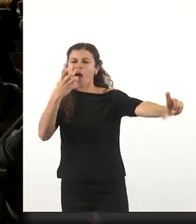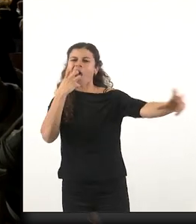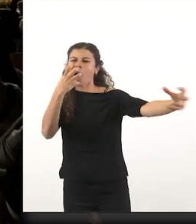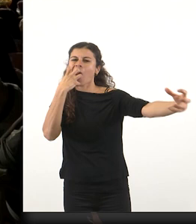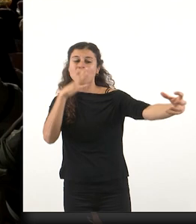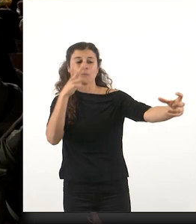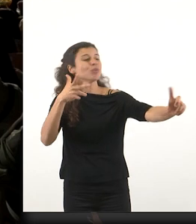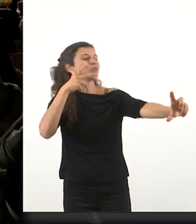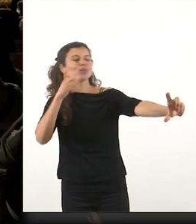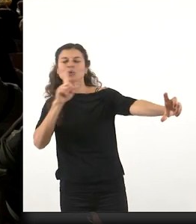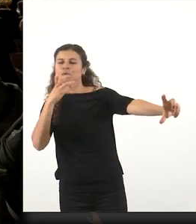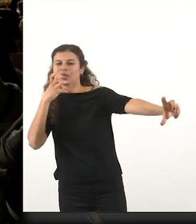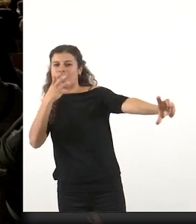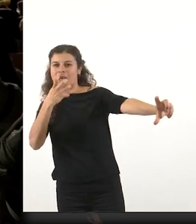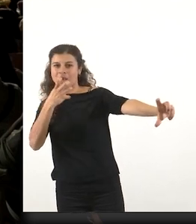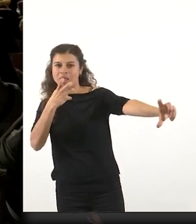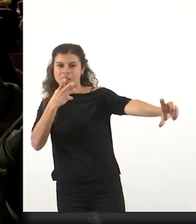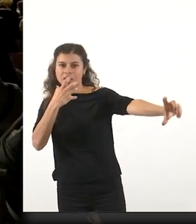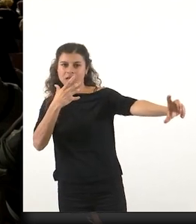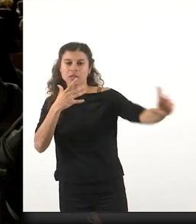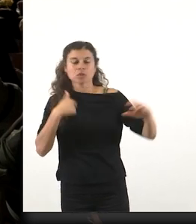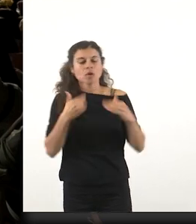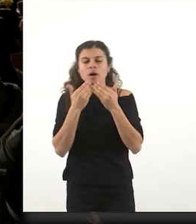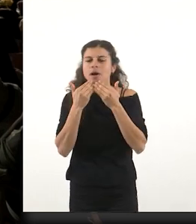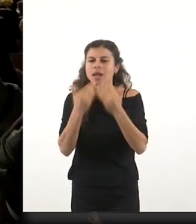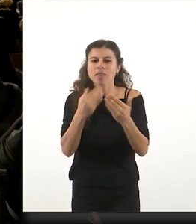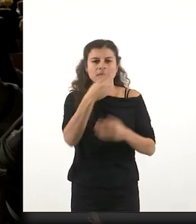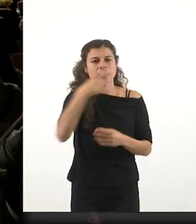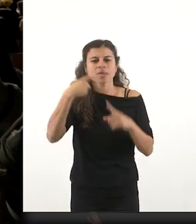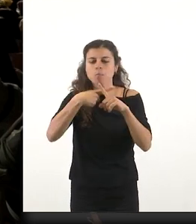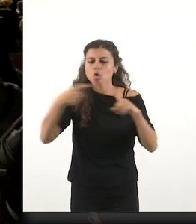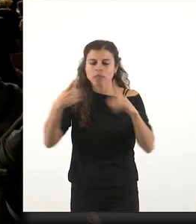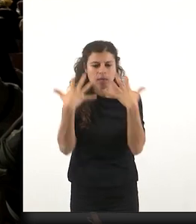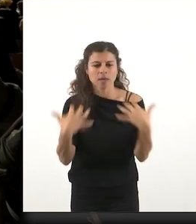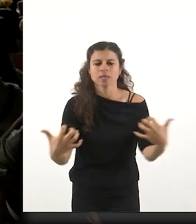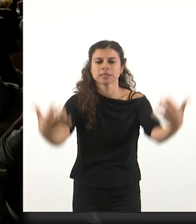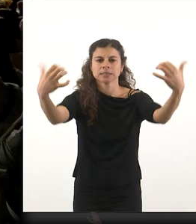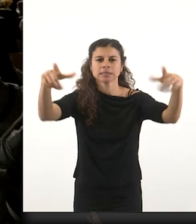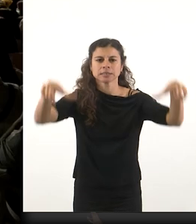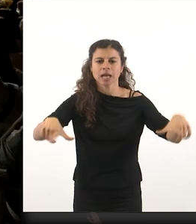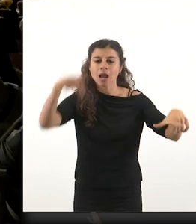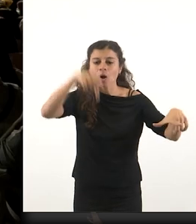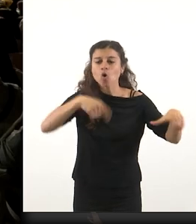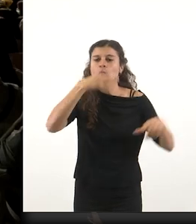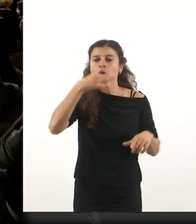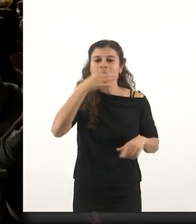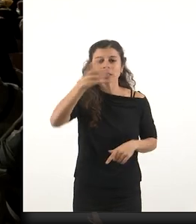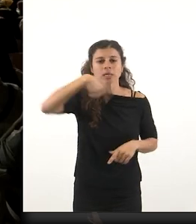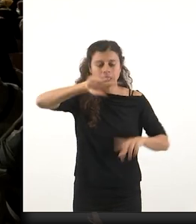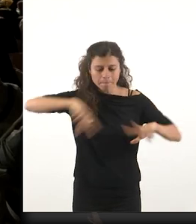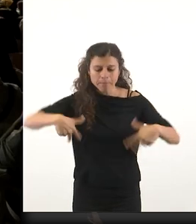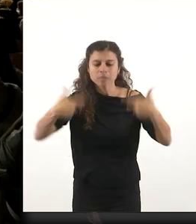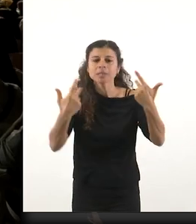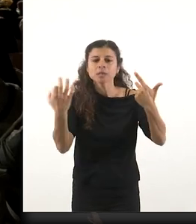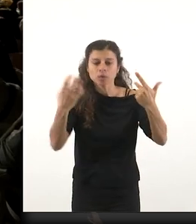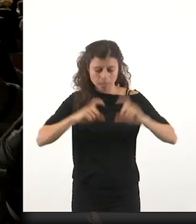dejado de escuchar. Y quiero agradecer al 100% de esta sala que esta tarde me habéis permitido que de mi corazón